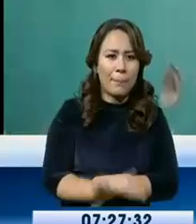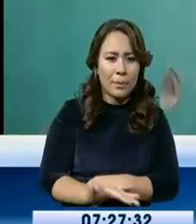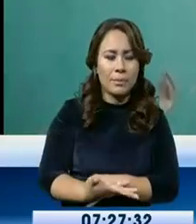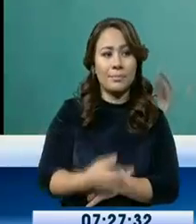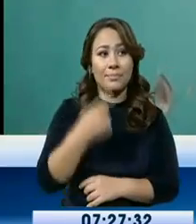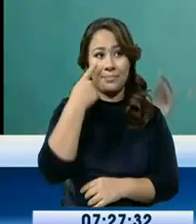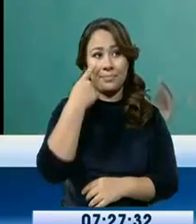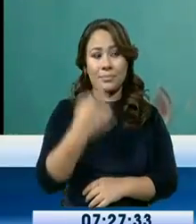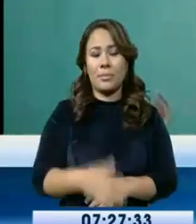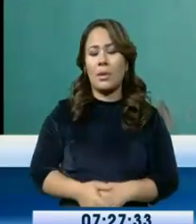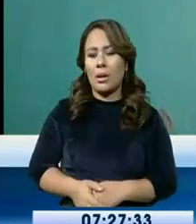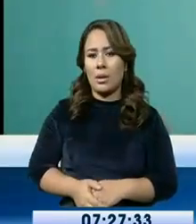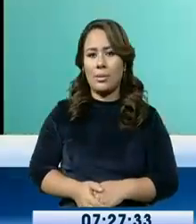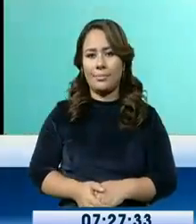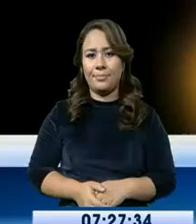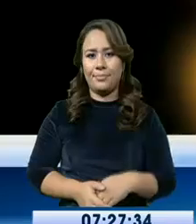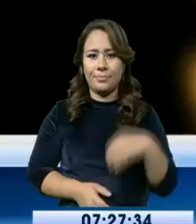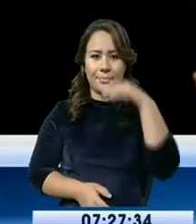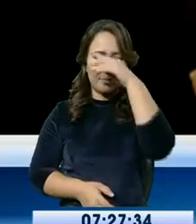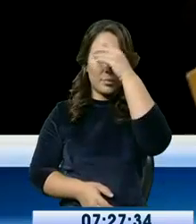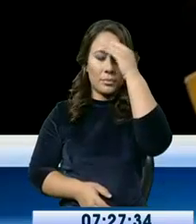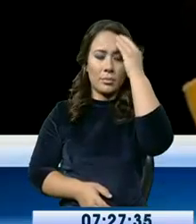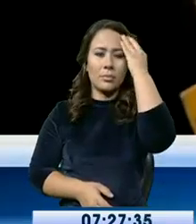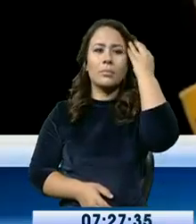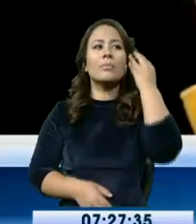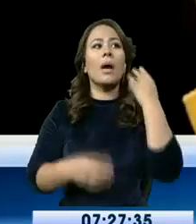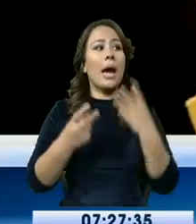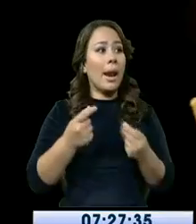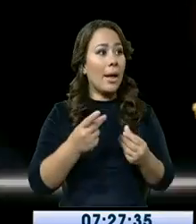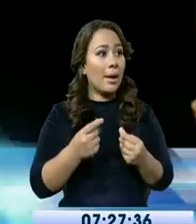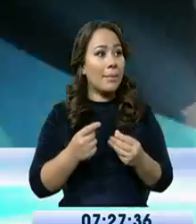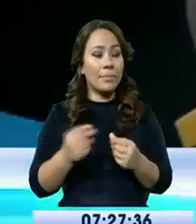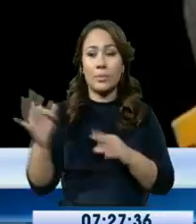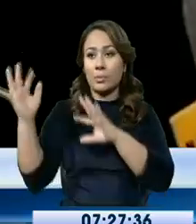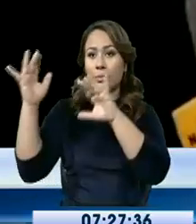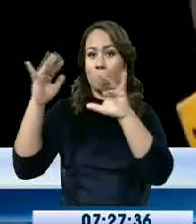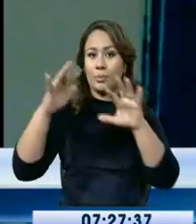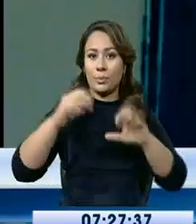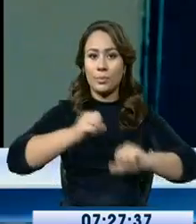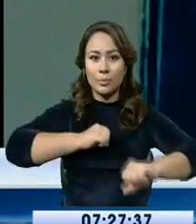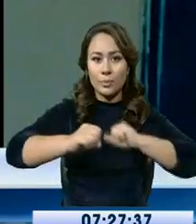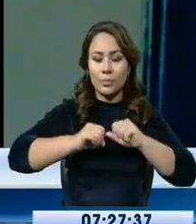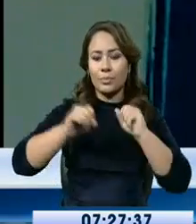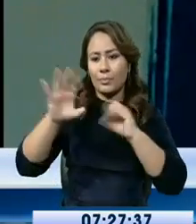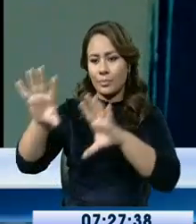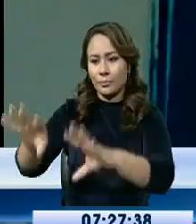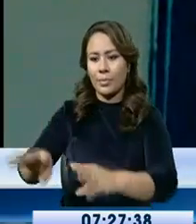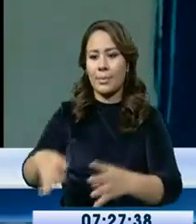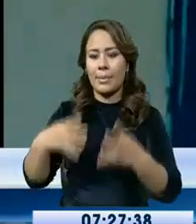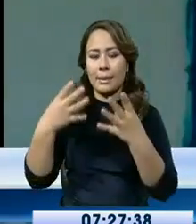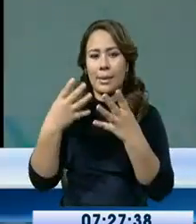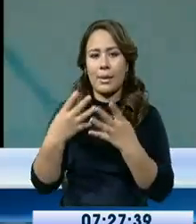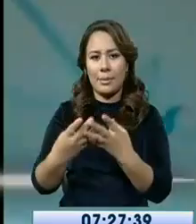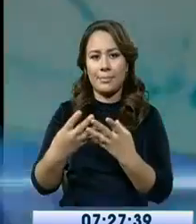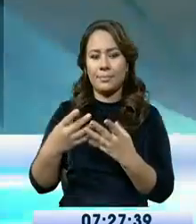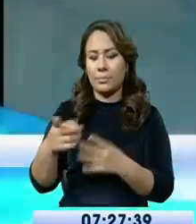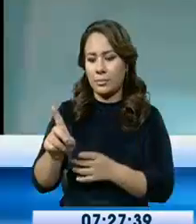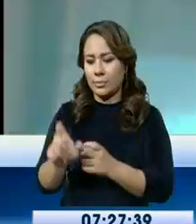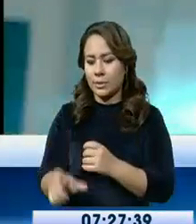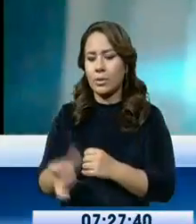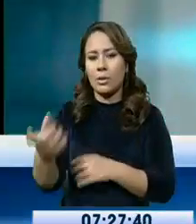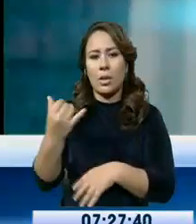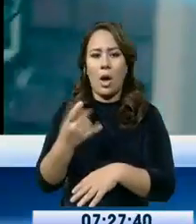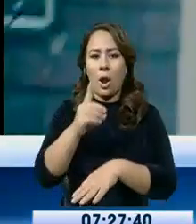al desafortunado vecino. La actuación inmediata se logró prácticamente dar con el paradero del ciudadano que